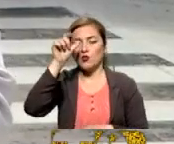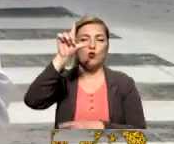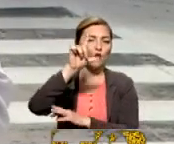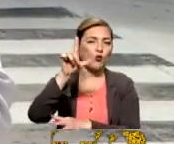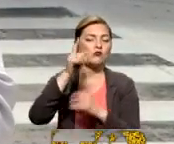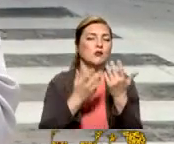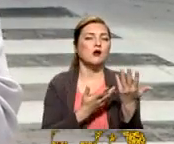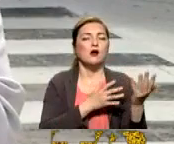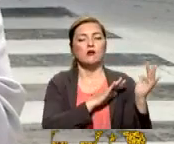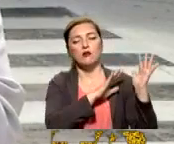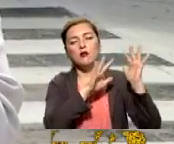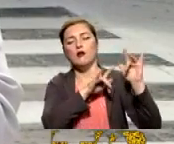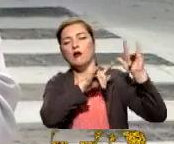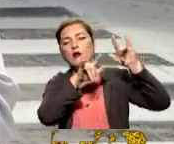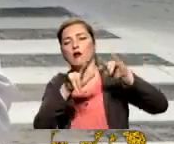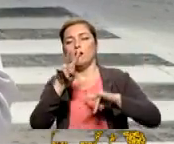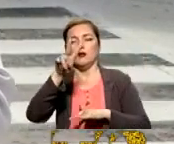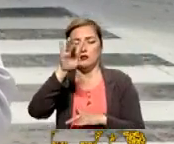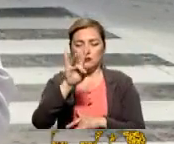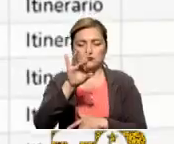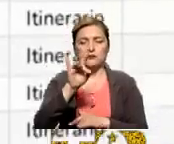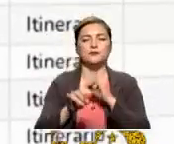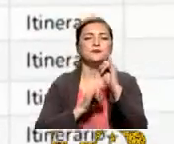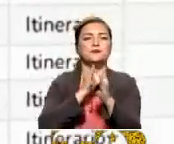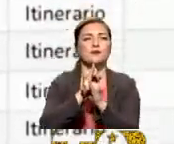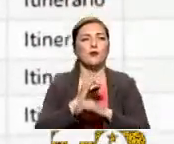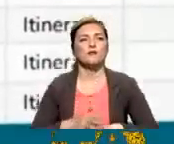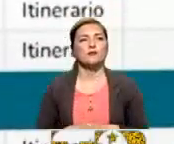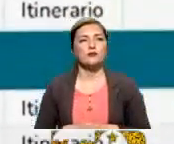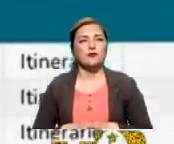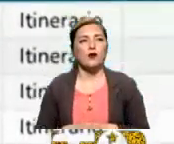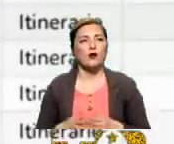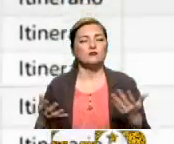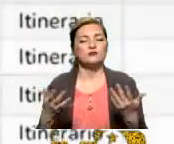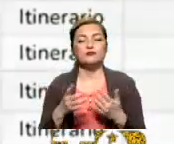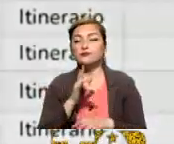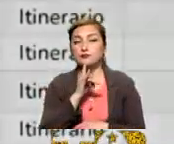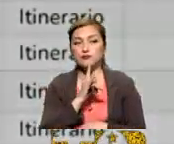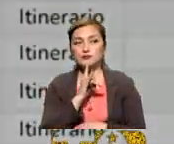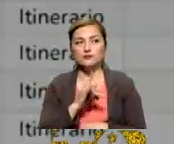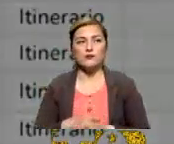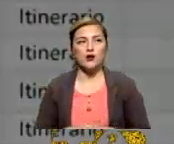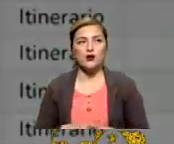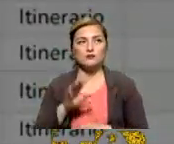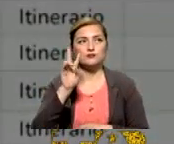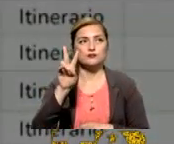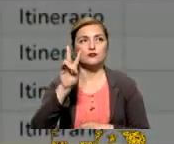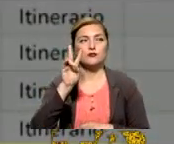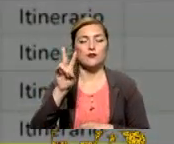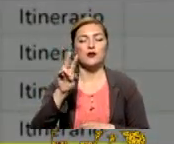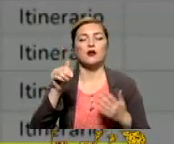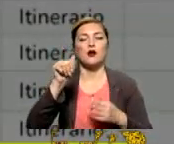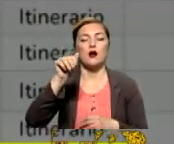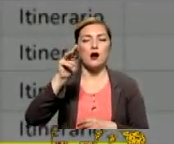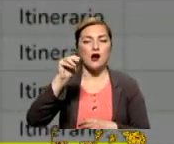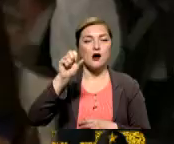el arribo de 28 vuelos internacionales en total, casi todos provenientes de los Estados Unidos. Solo hay 2 vuelos que